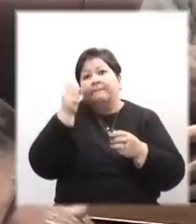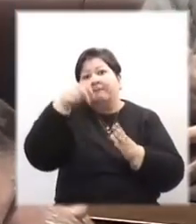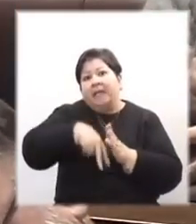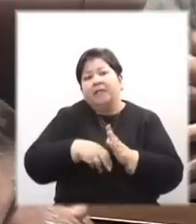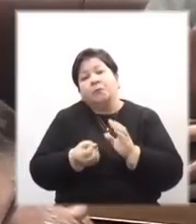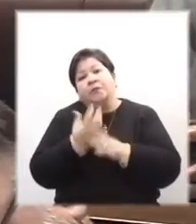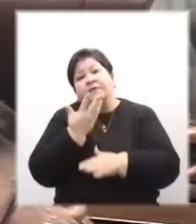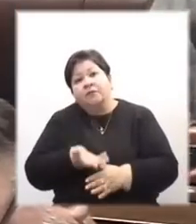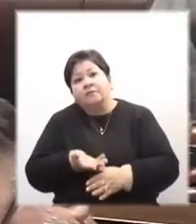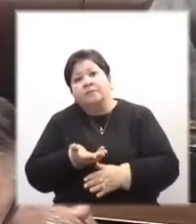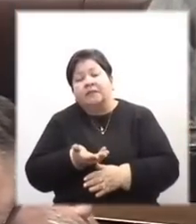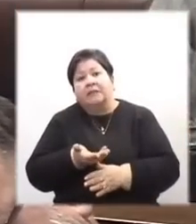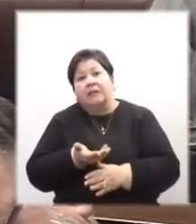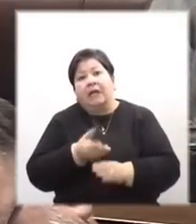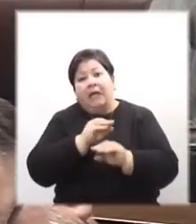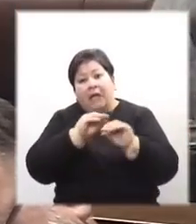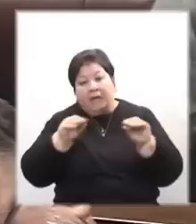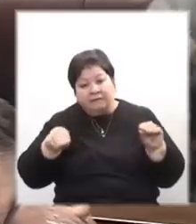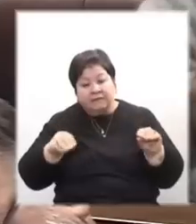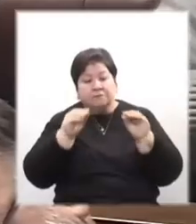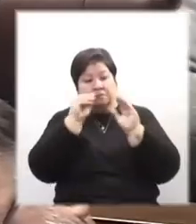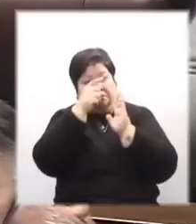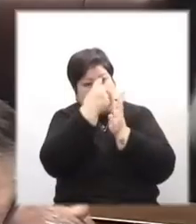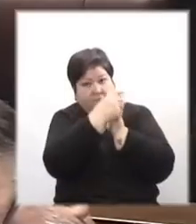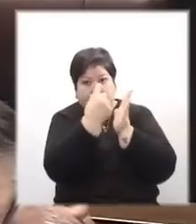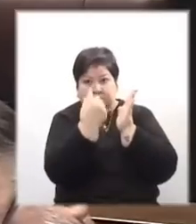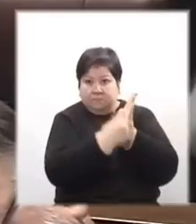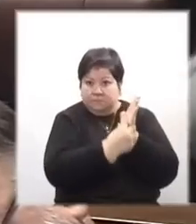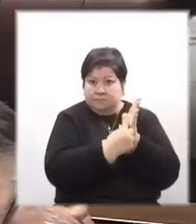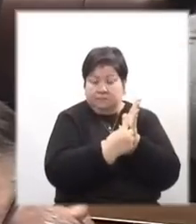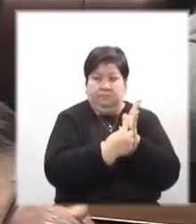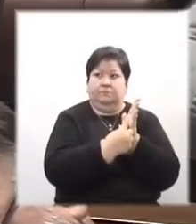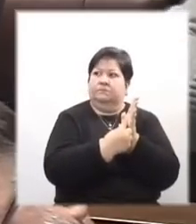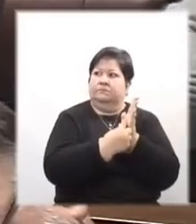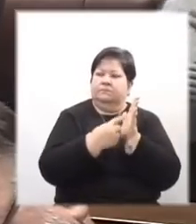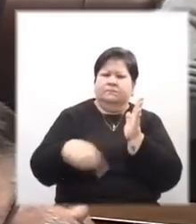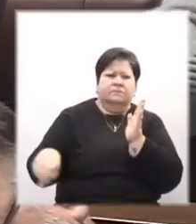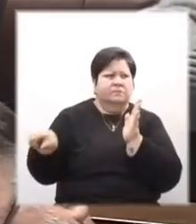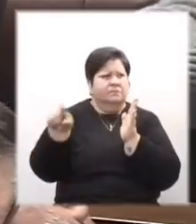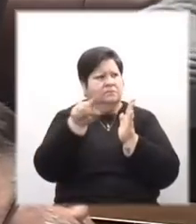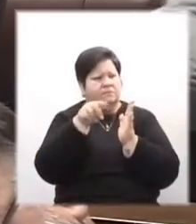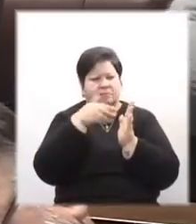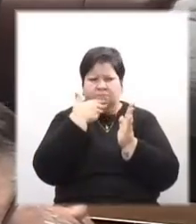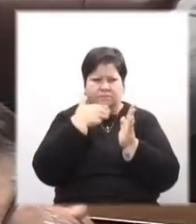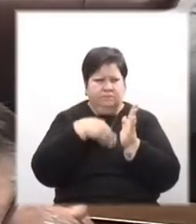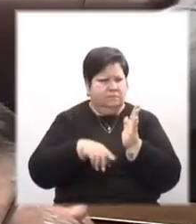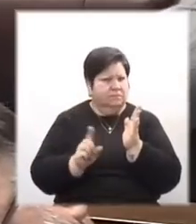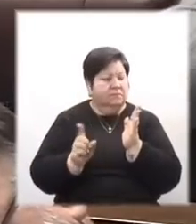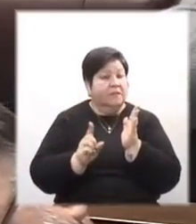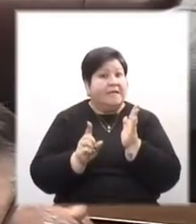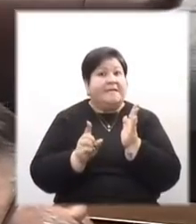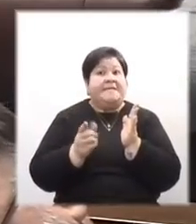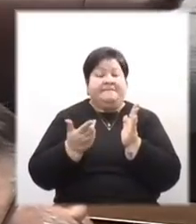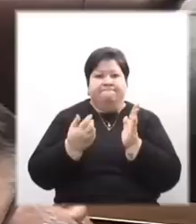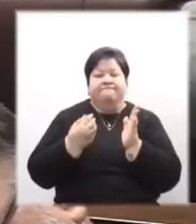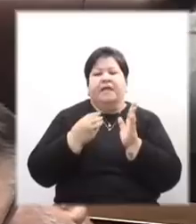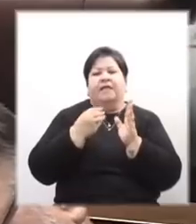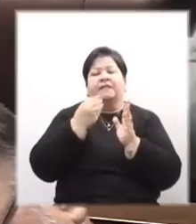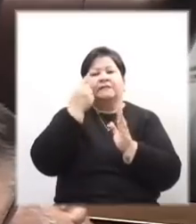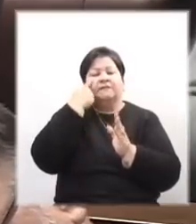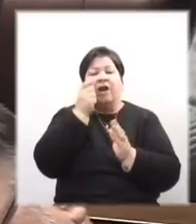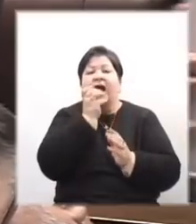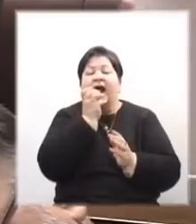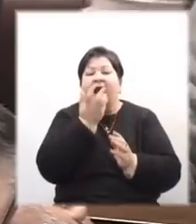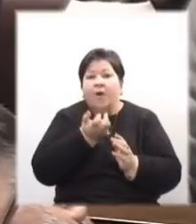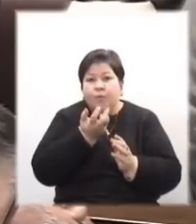plan, anunciado en estos 2 párrafos, generó un enorme desconcierto. Se conoció un audio del director nacional de la